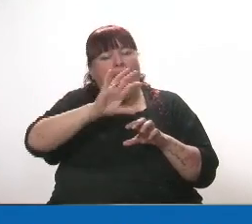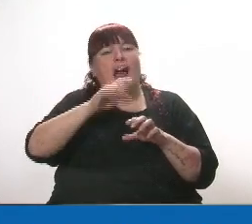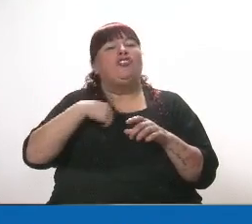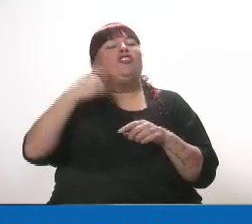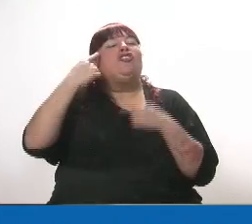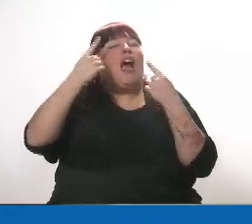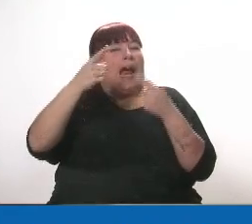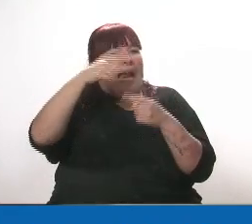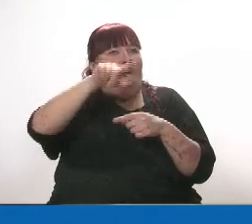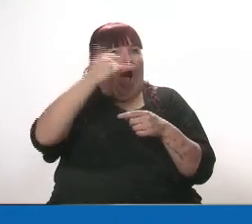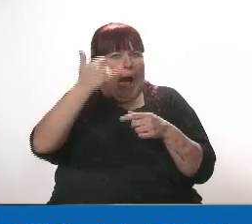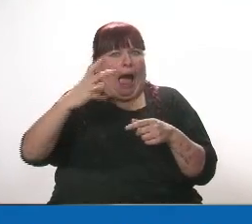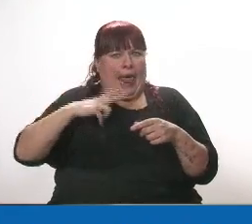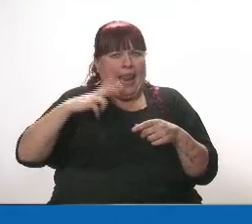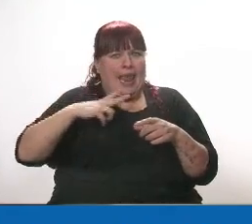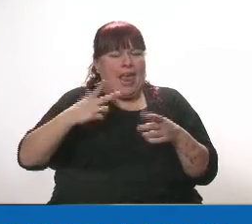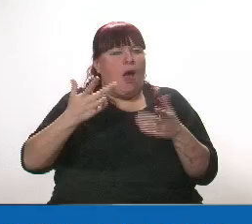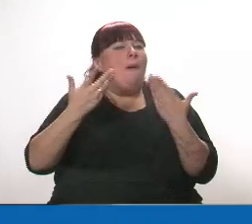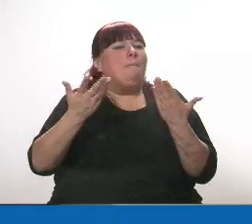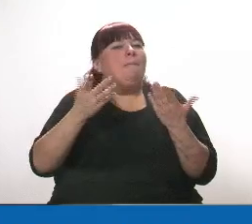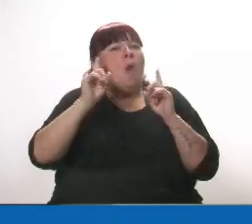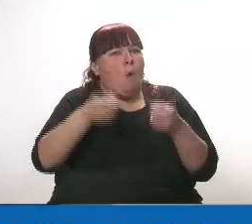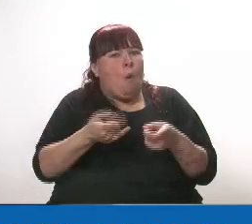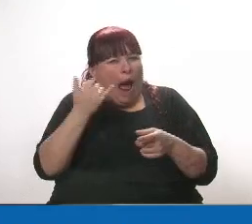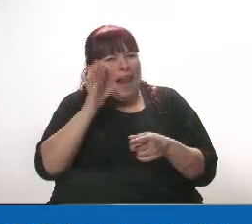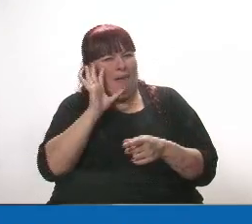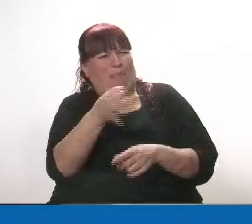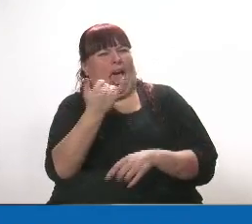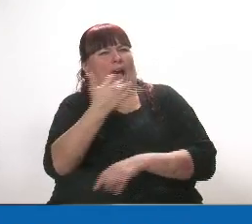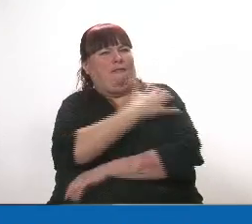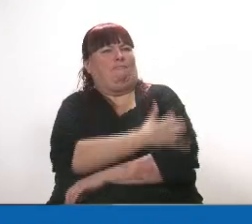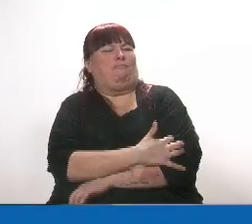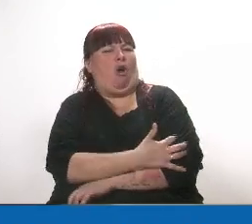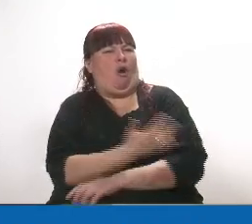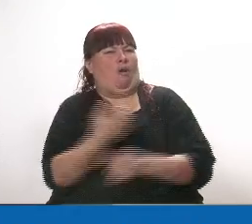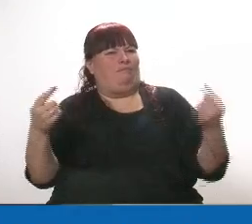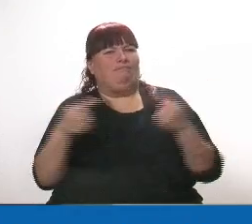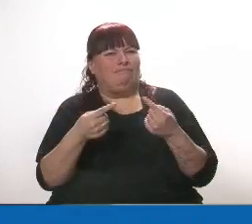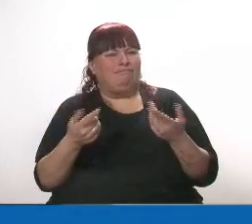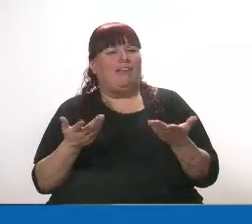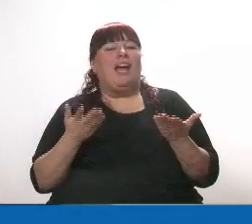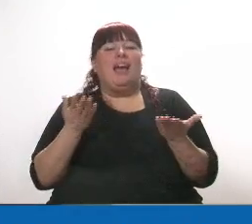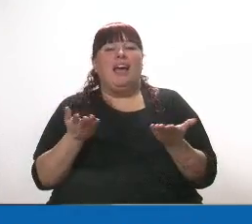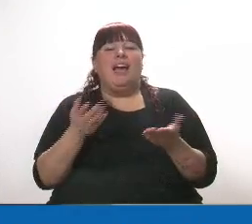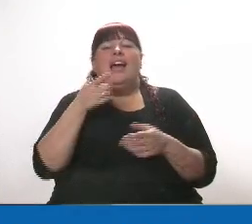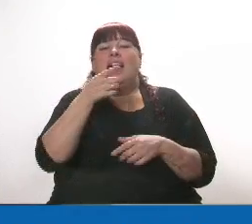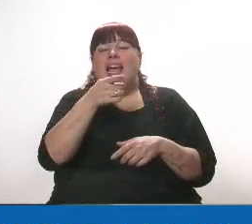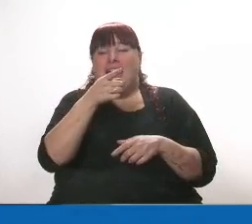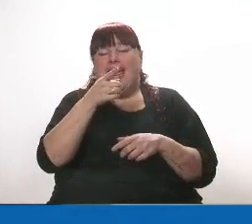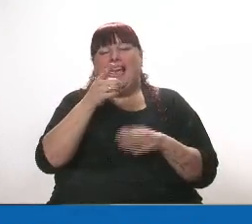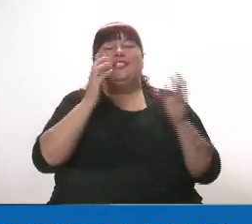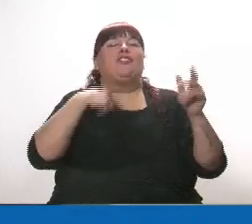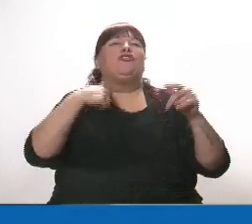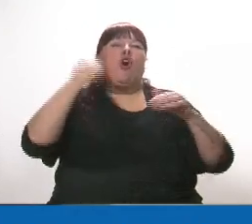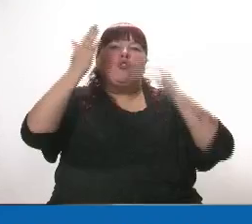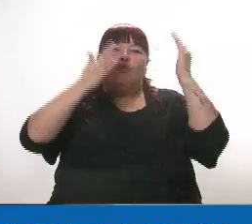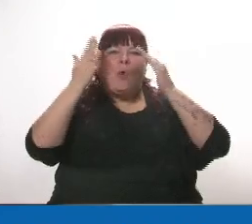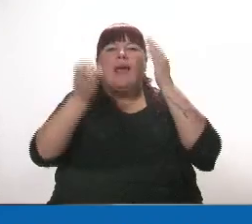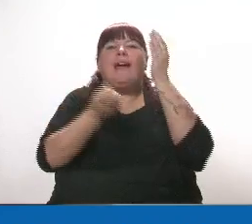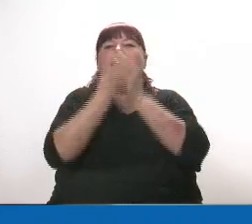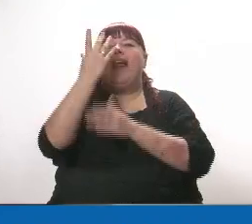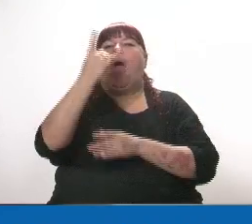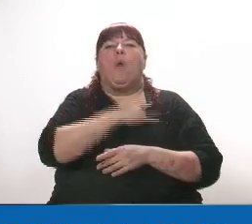que creo rica pero que siento pobre y que en esa en ese sueño digamos que es crear